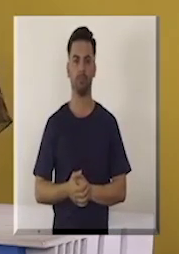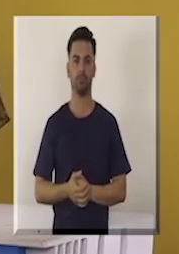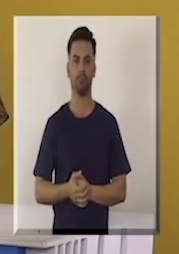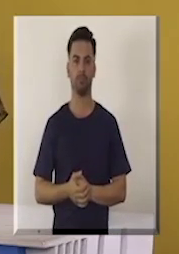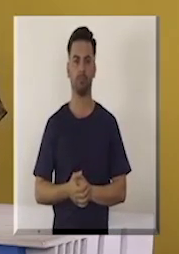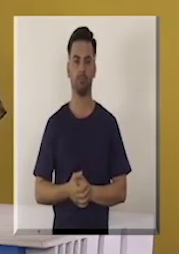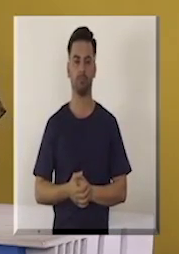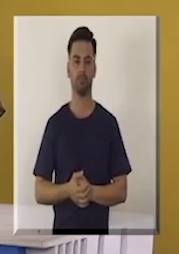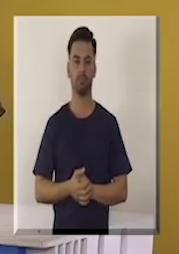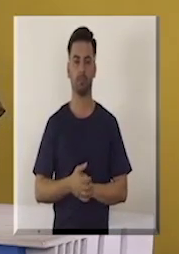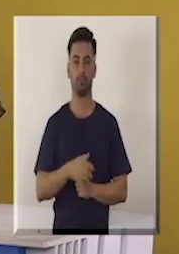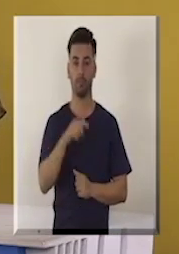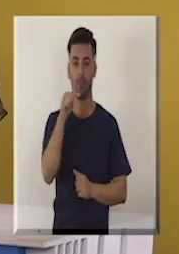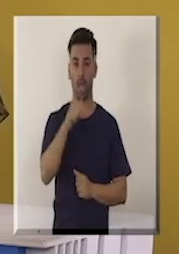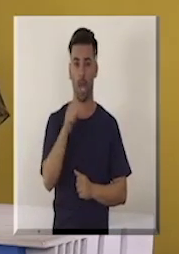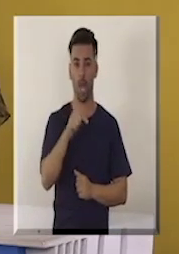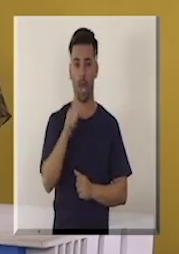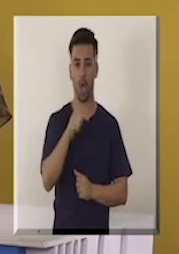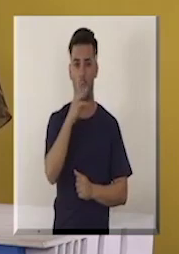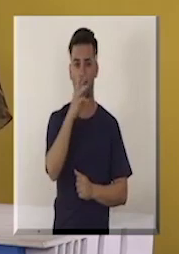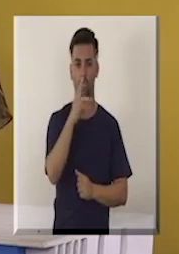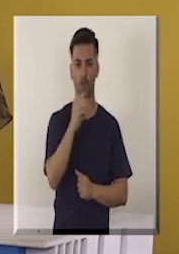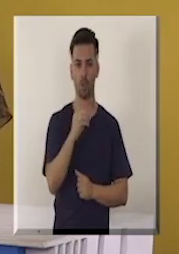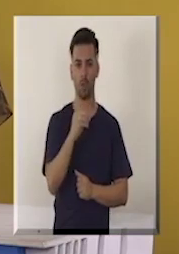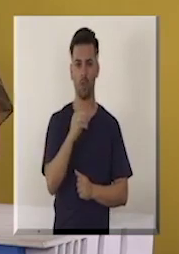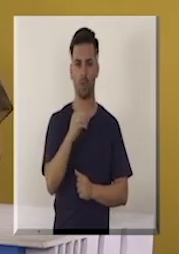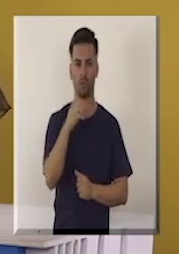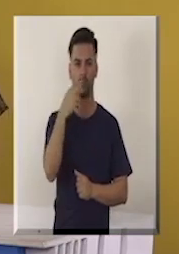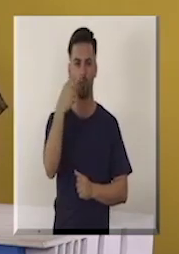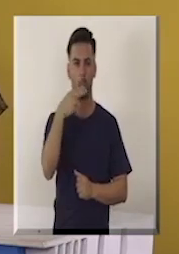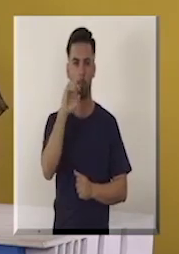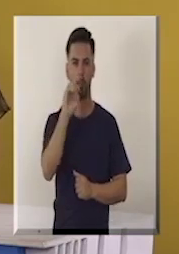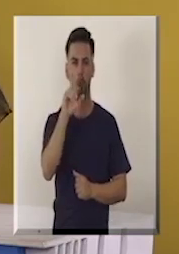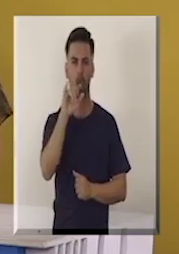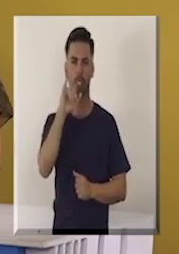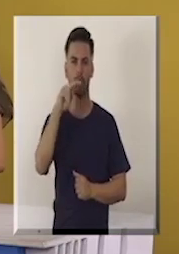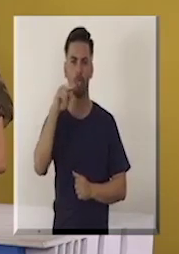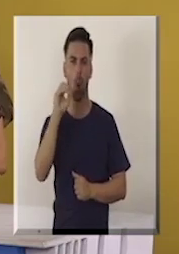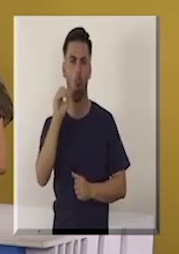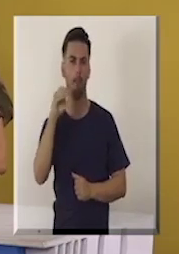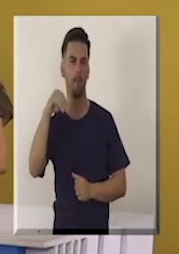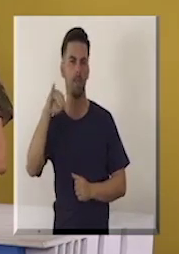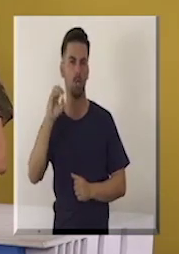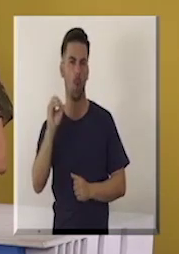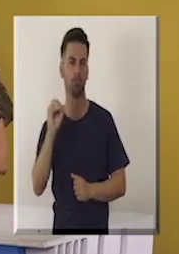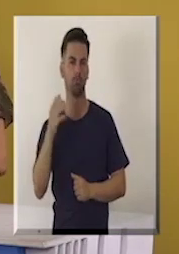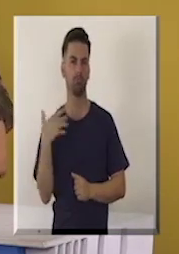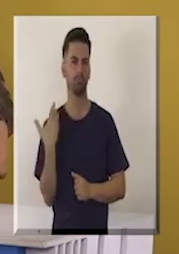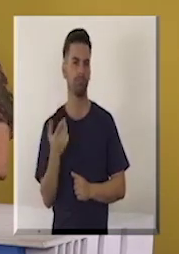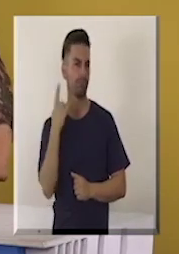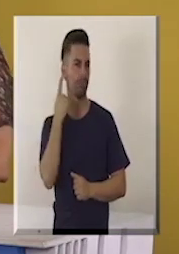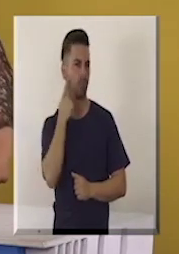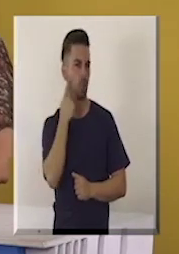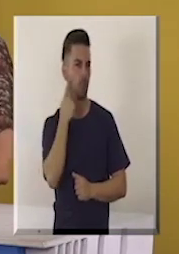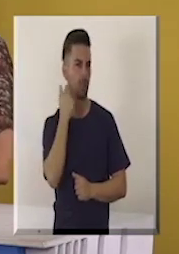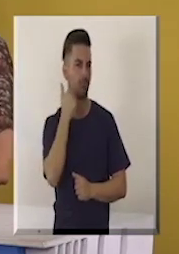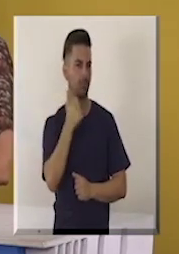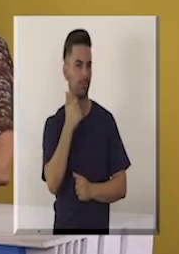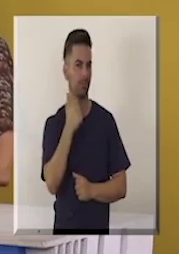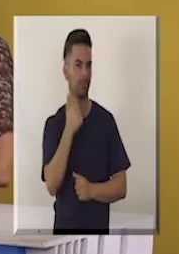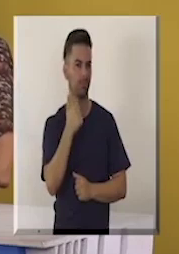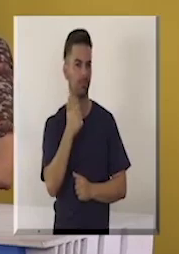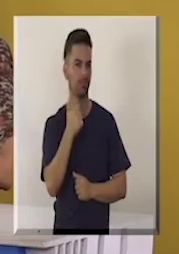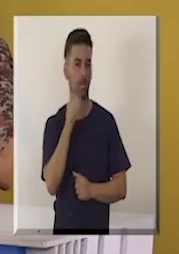Vamos a ver el valor numérico ahora de un polinomio. Escuchen bien, polinomio. Hemos cambiado